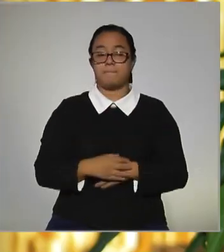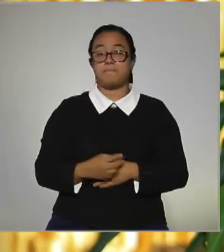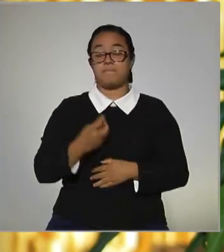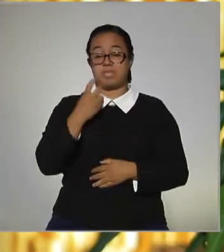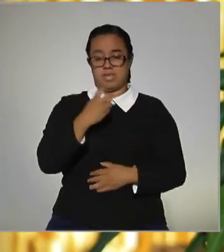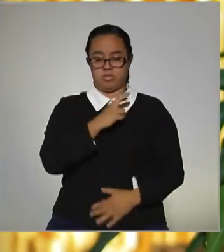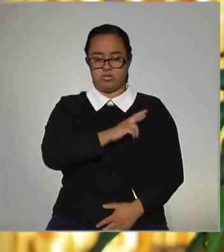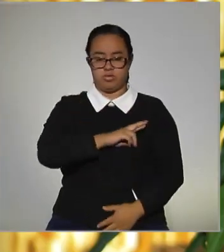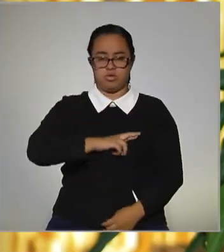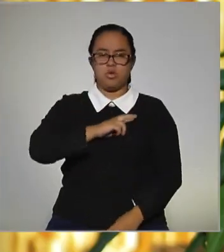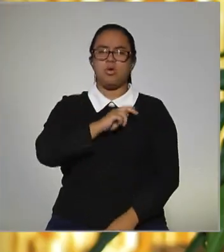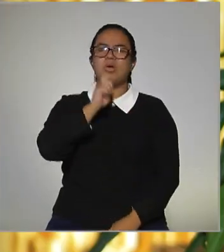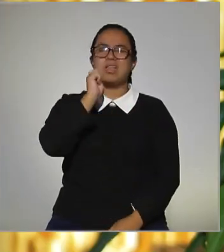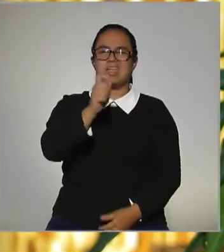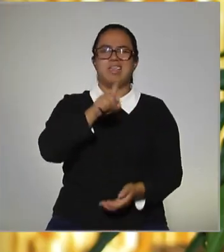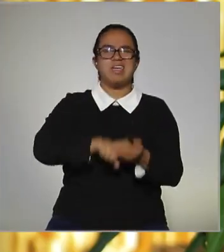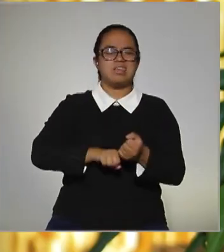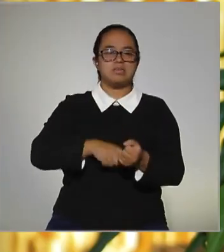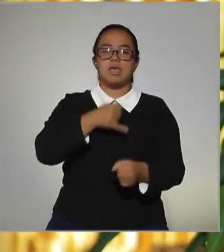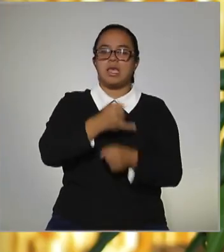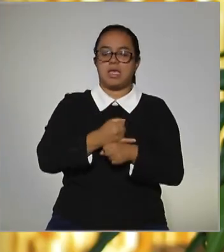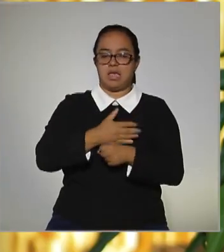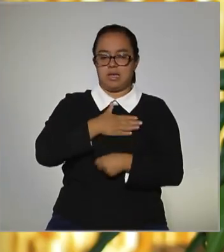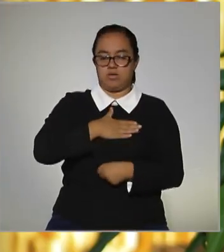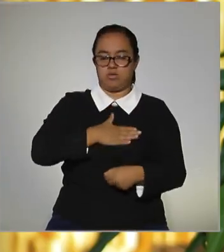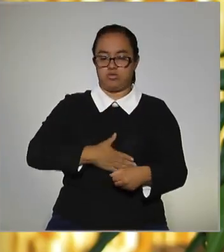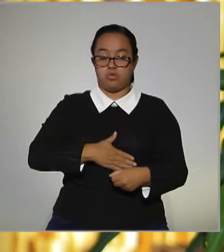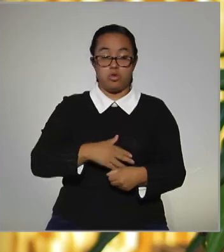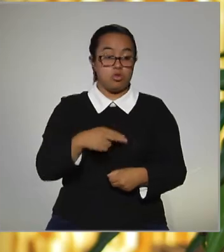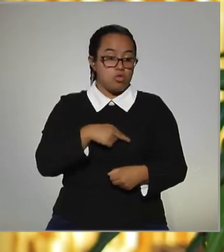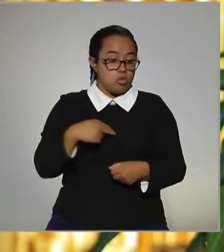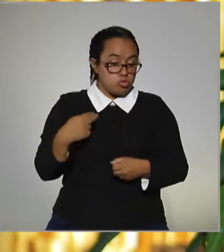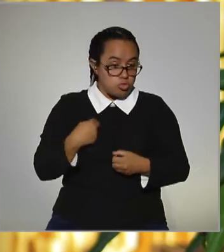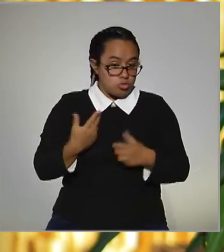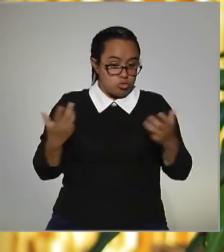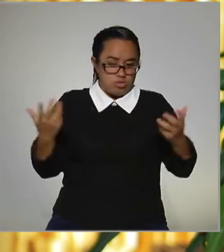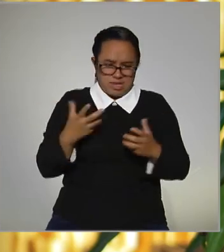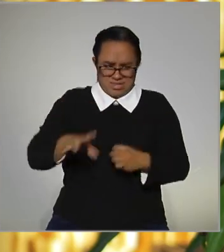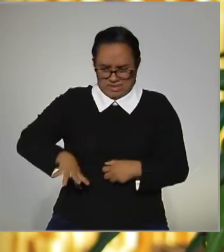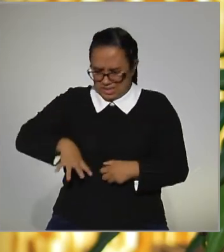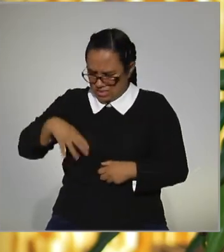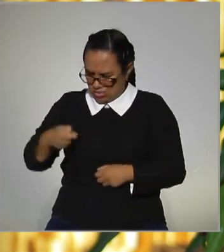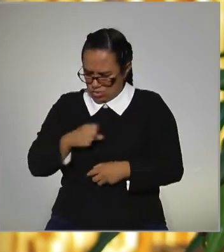base la sensación de injusticia. Hicimos todo lo que podíamos, hicimos